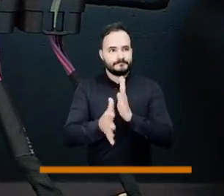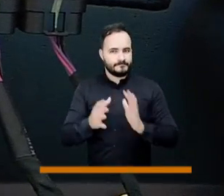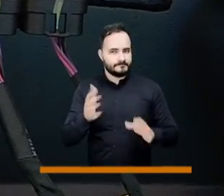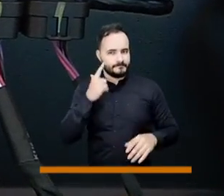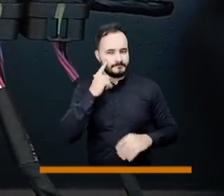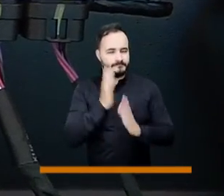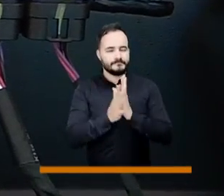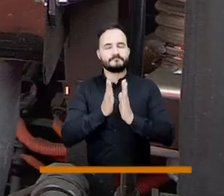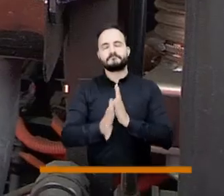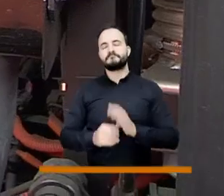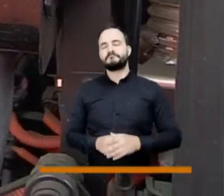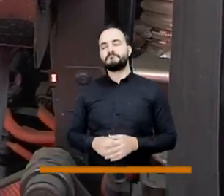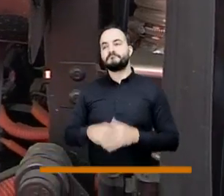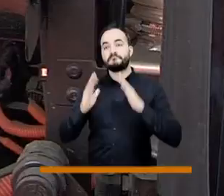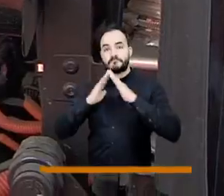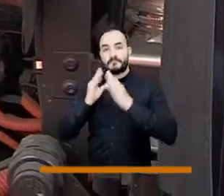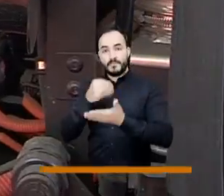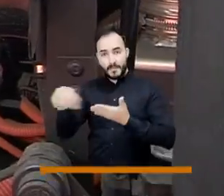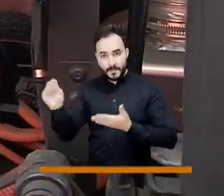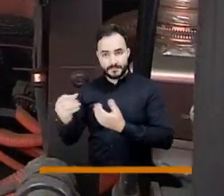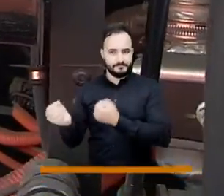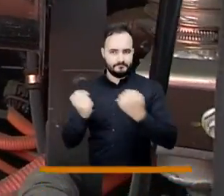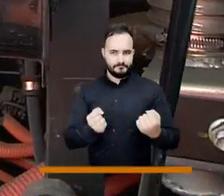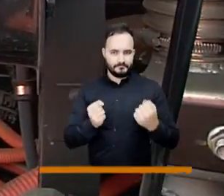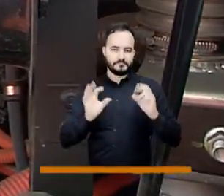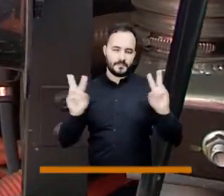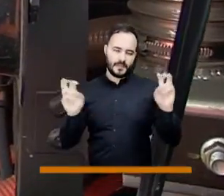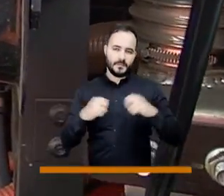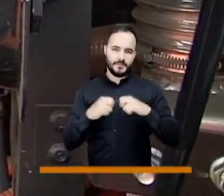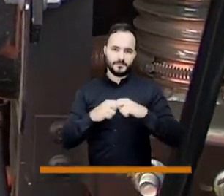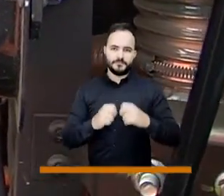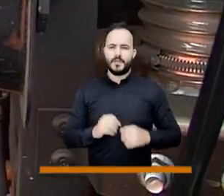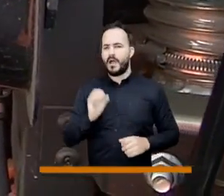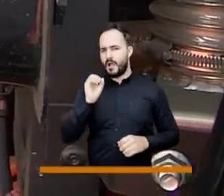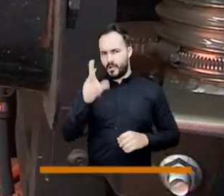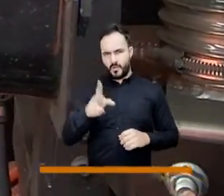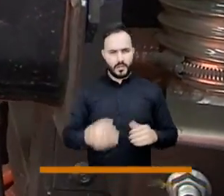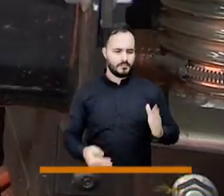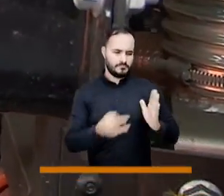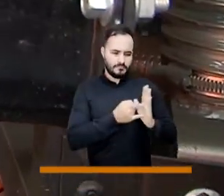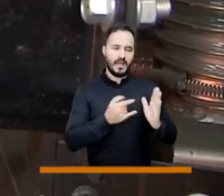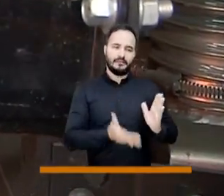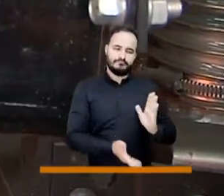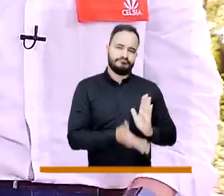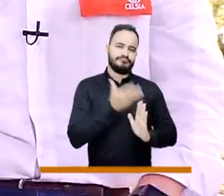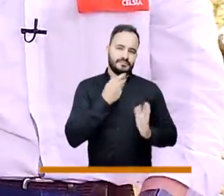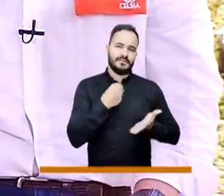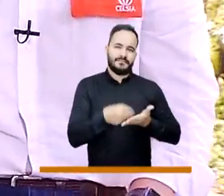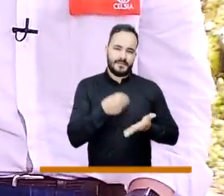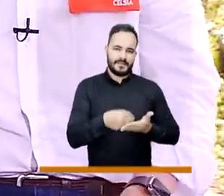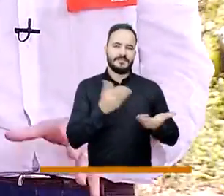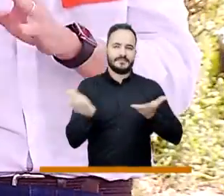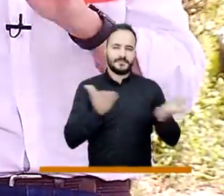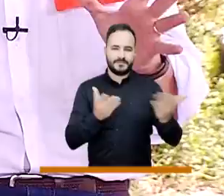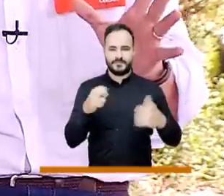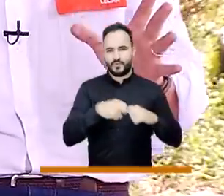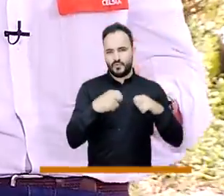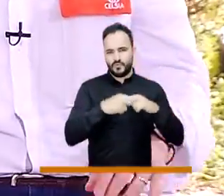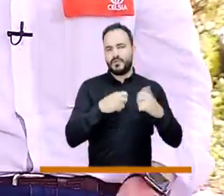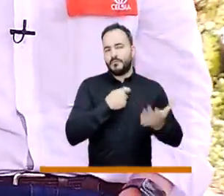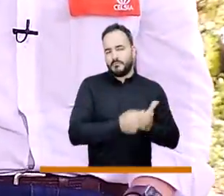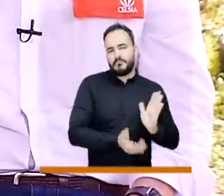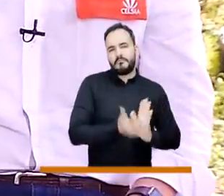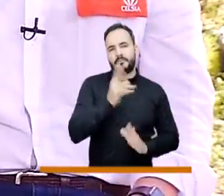hogar que compra un vehículo eléctrico, le sube la factura de energía un 20, un 30, un 40%, dependiendo del